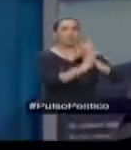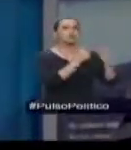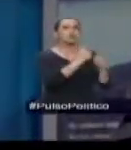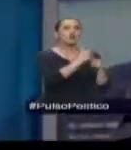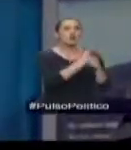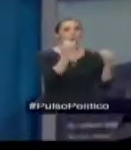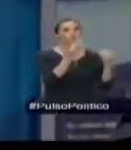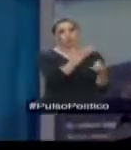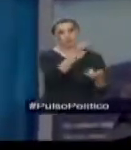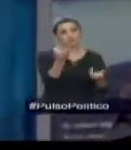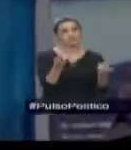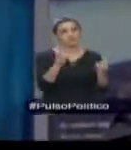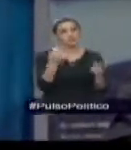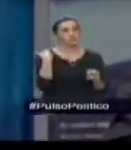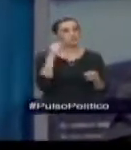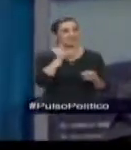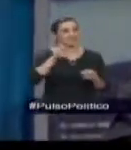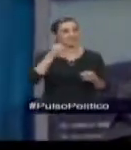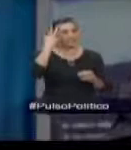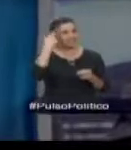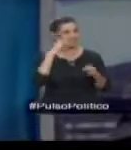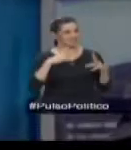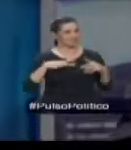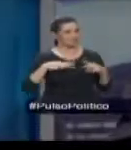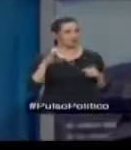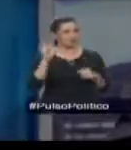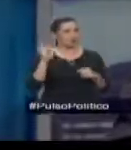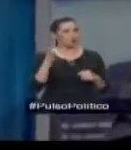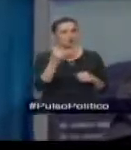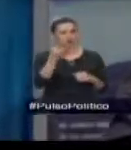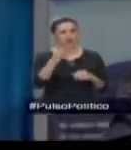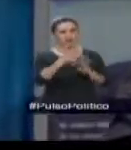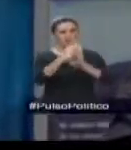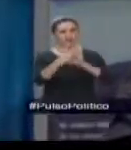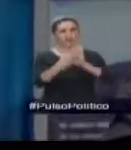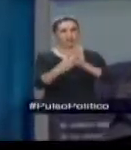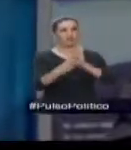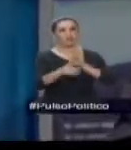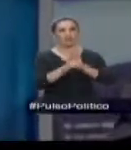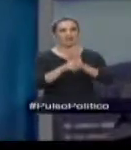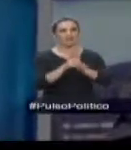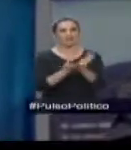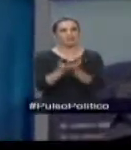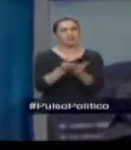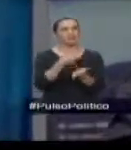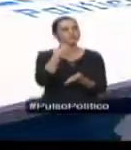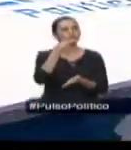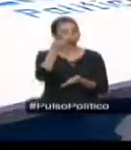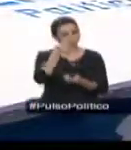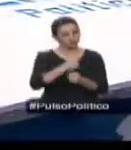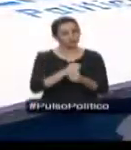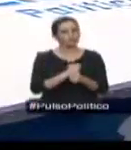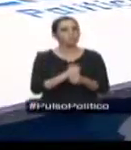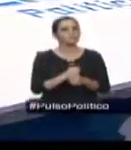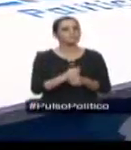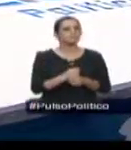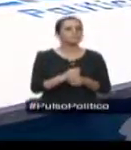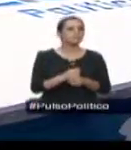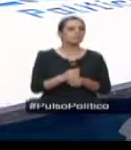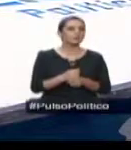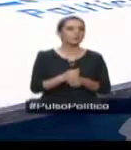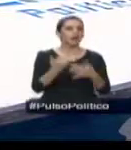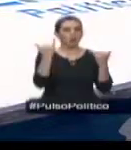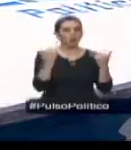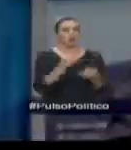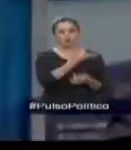ahora ustedes van a tener 30 días señores del código de trabajo señores de la luz del sector público de la losep